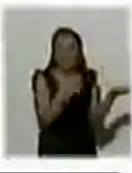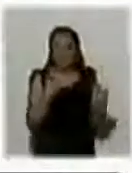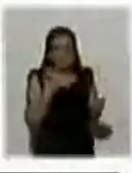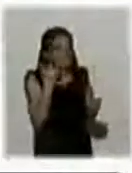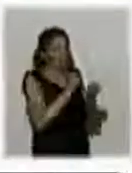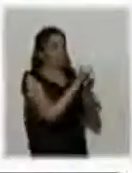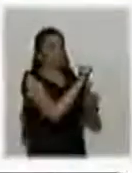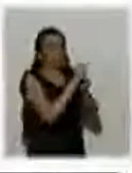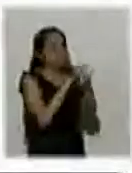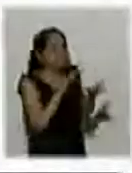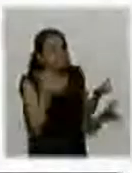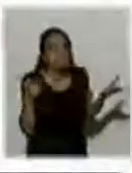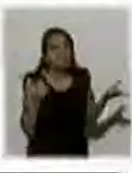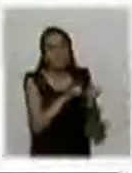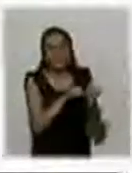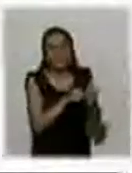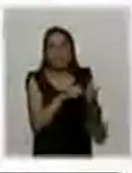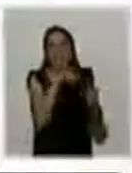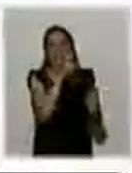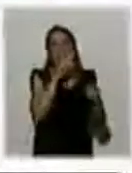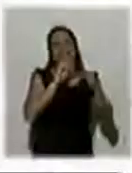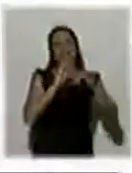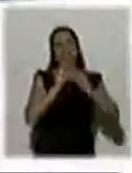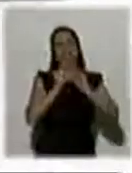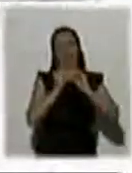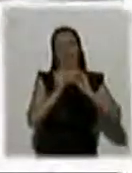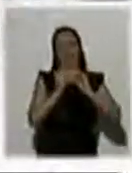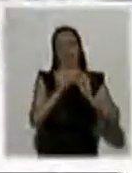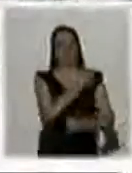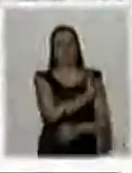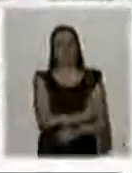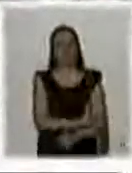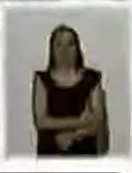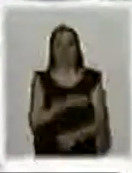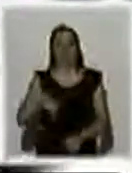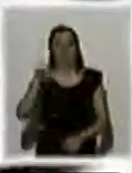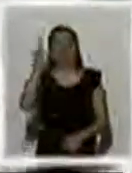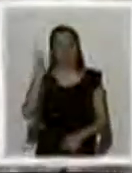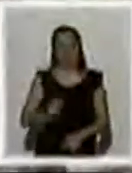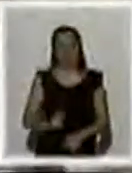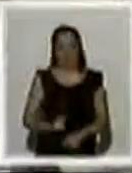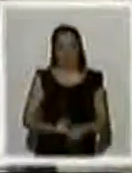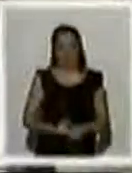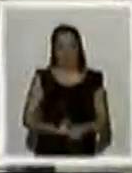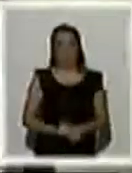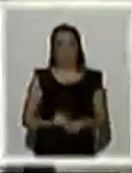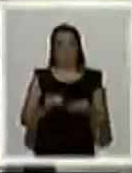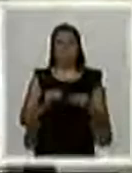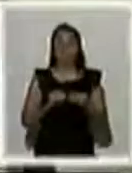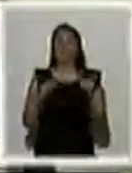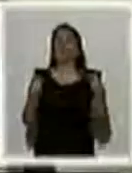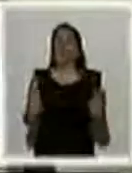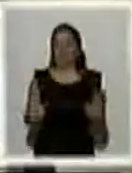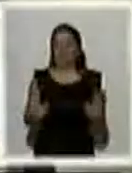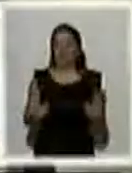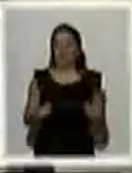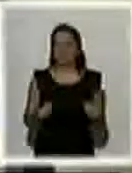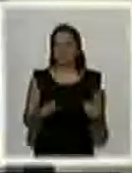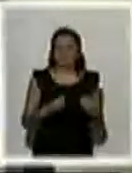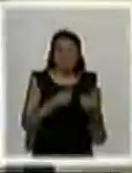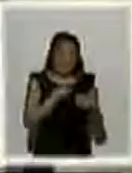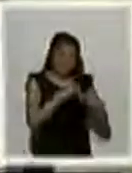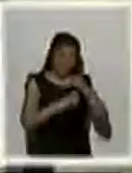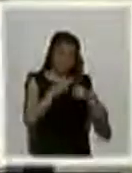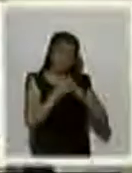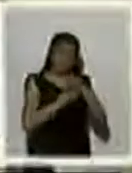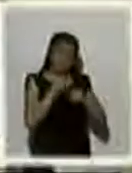es la causa de la pobreza del país. El problema es que nuestra matriz de producción, que es una matriz primaria,